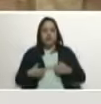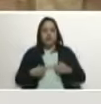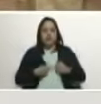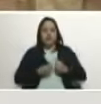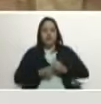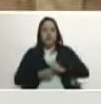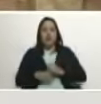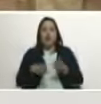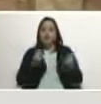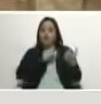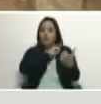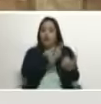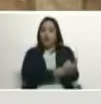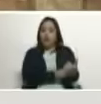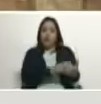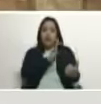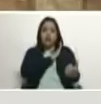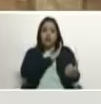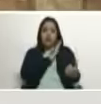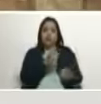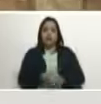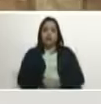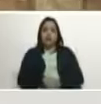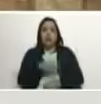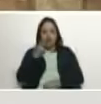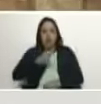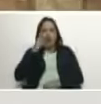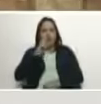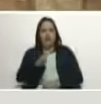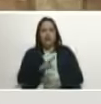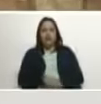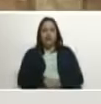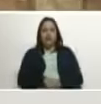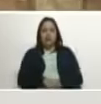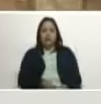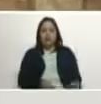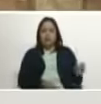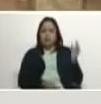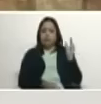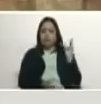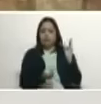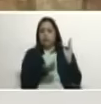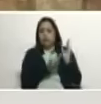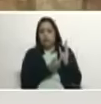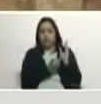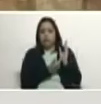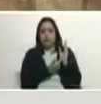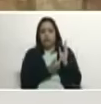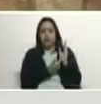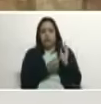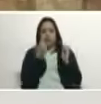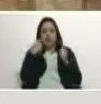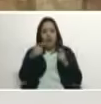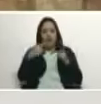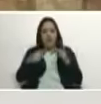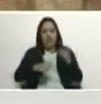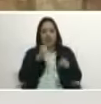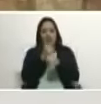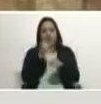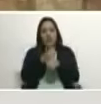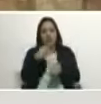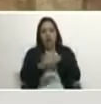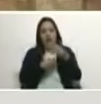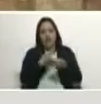poder, hay que ver la cantidad de funciones constitucionales